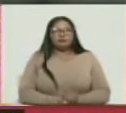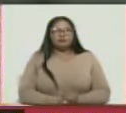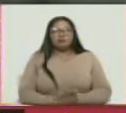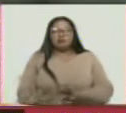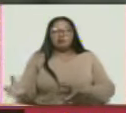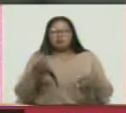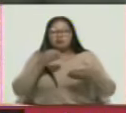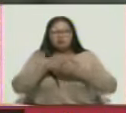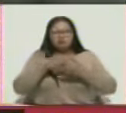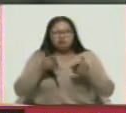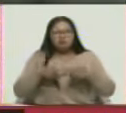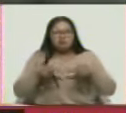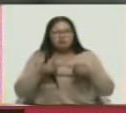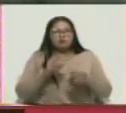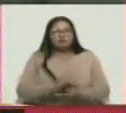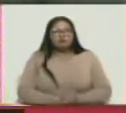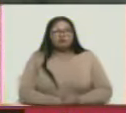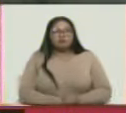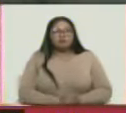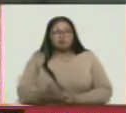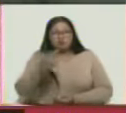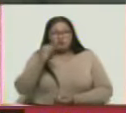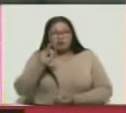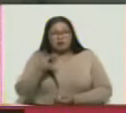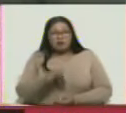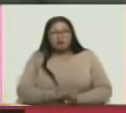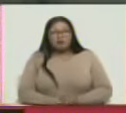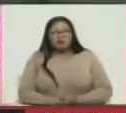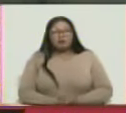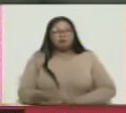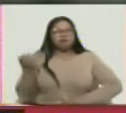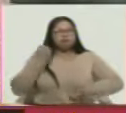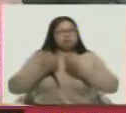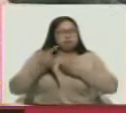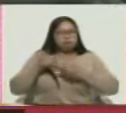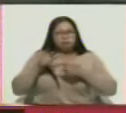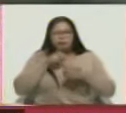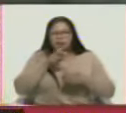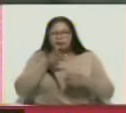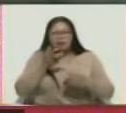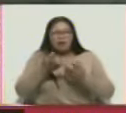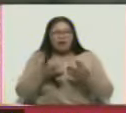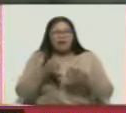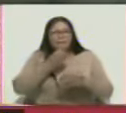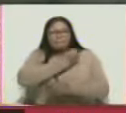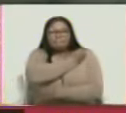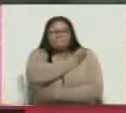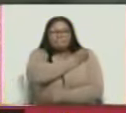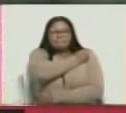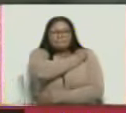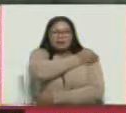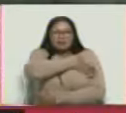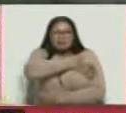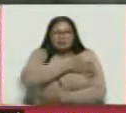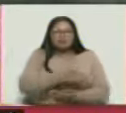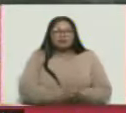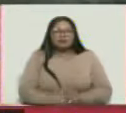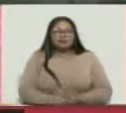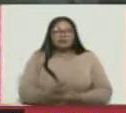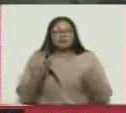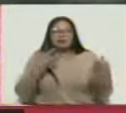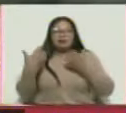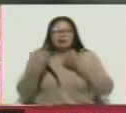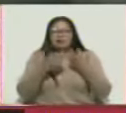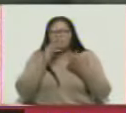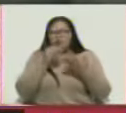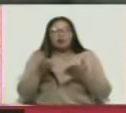ocupación. Este es lo que hay en Palestina. Hay genocidio en Palestina. No hay guerra.